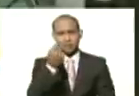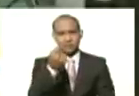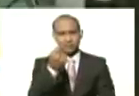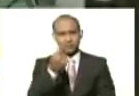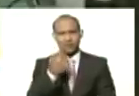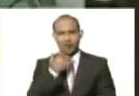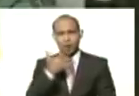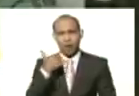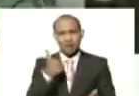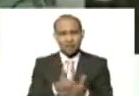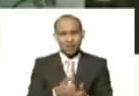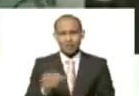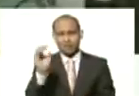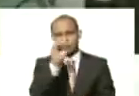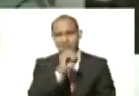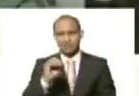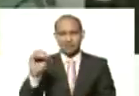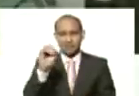accidente. Siempre es bueno